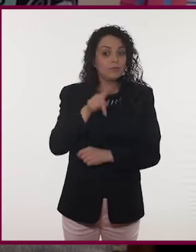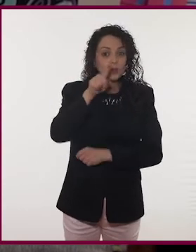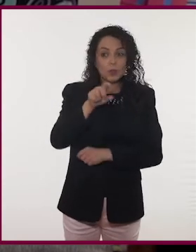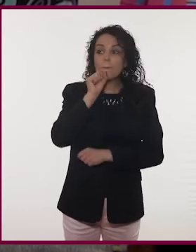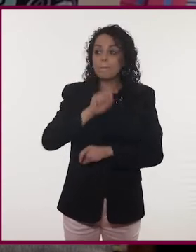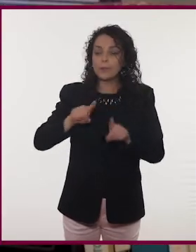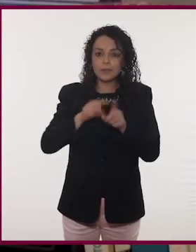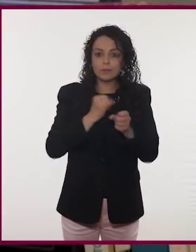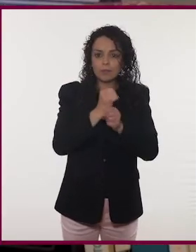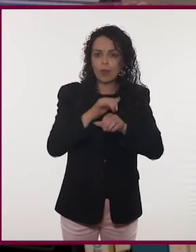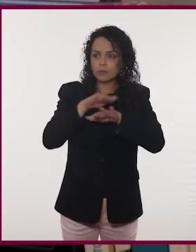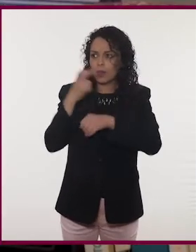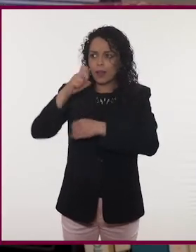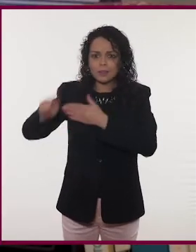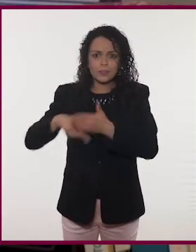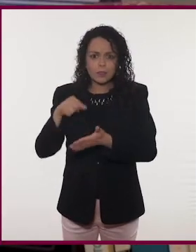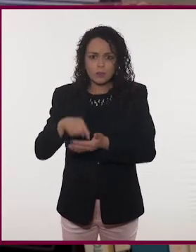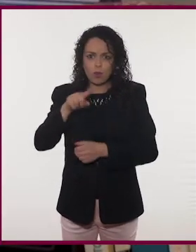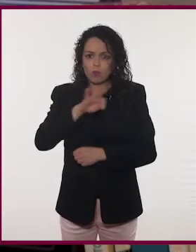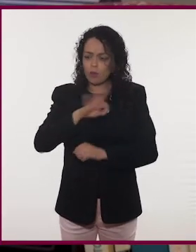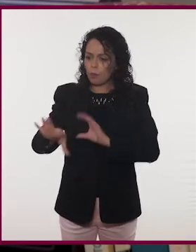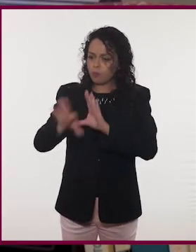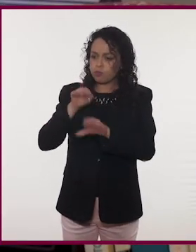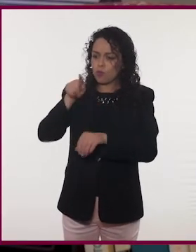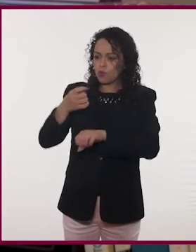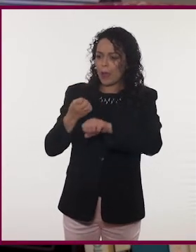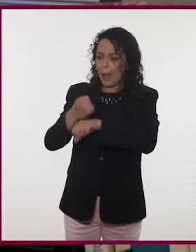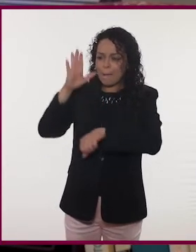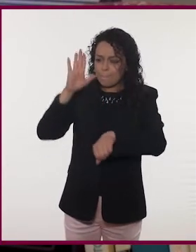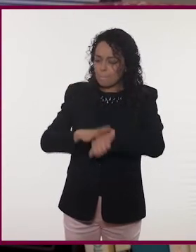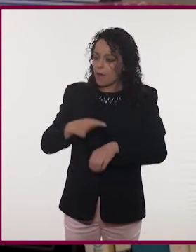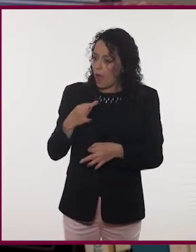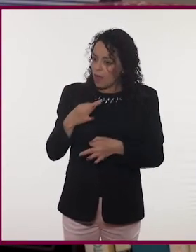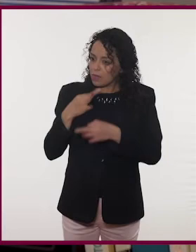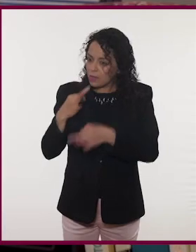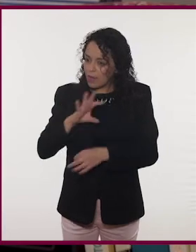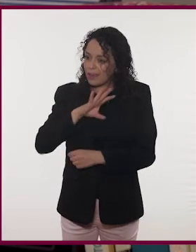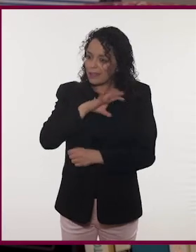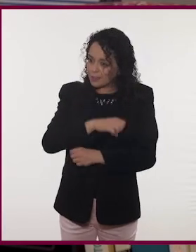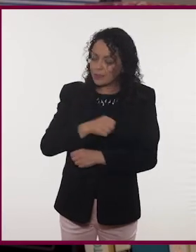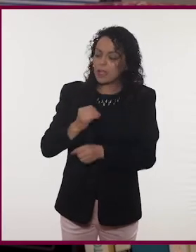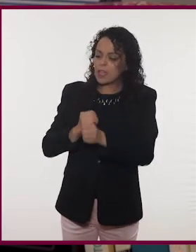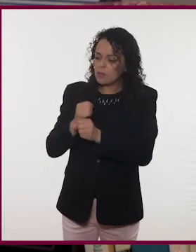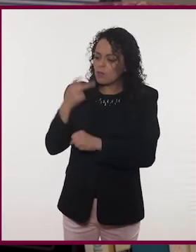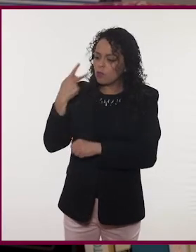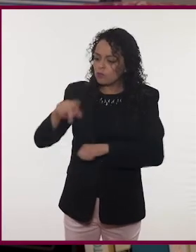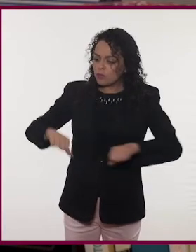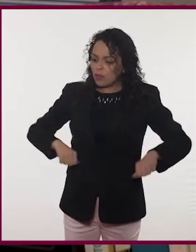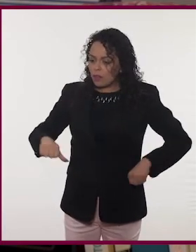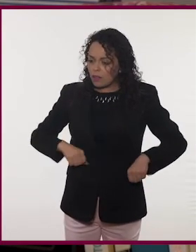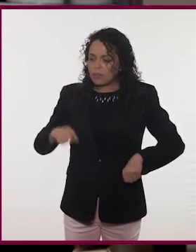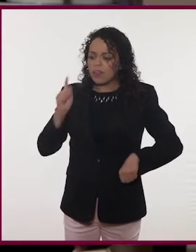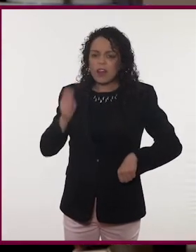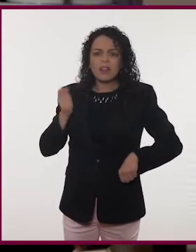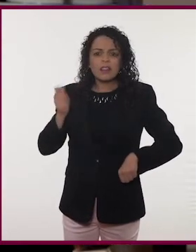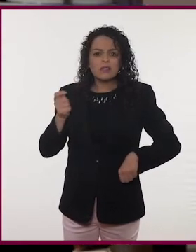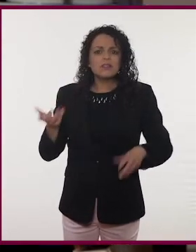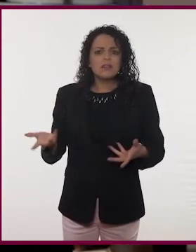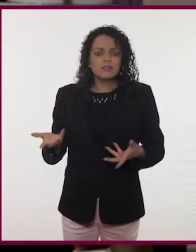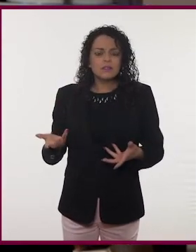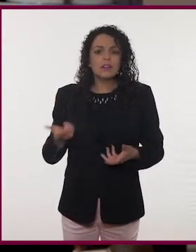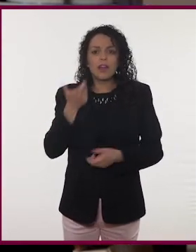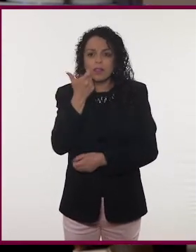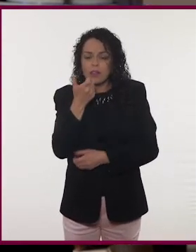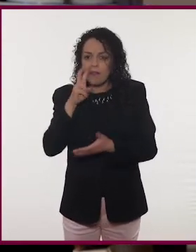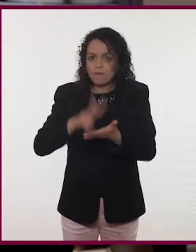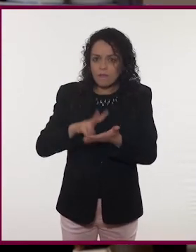estos lugares? ¿Podrían seleccionar el estado que más les llame la atención e investigar qué actividades se realizan ahí? ¿Cuáles son los